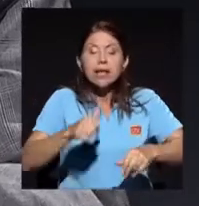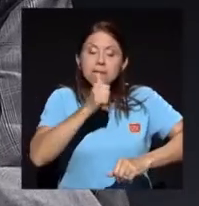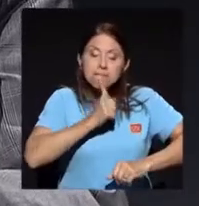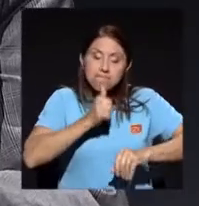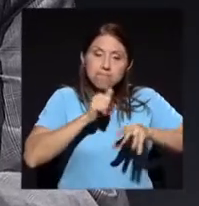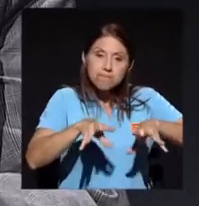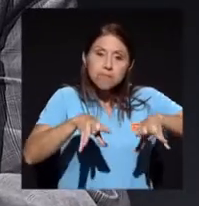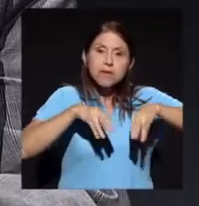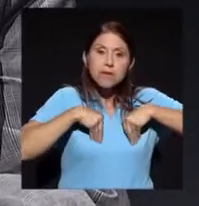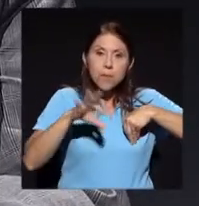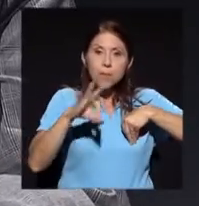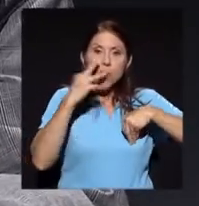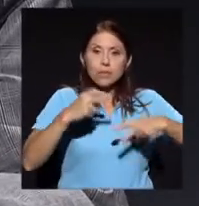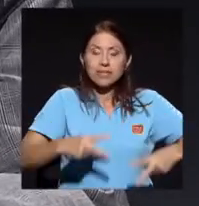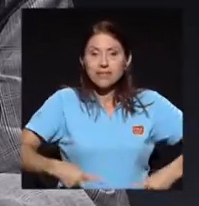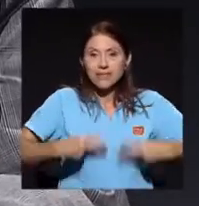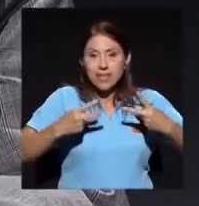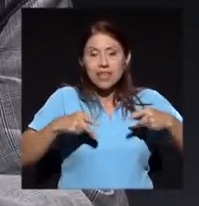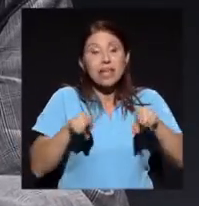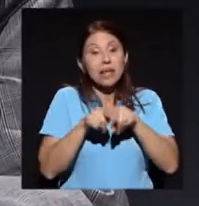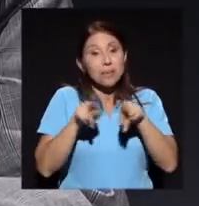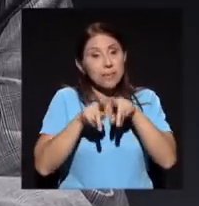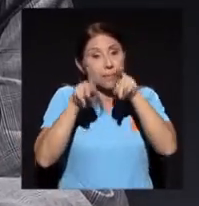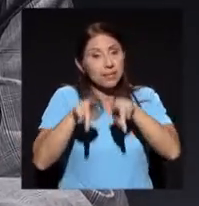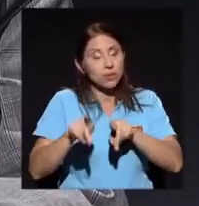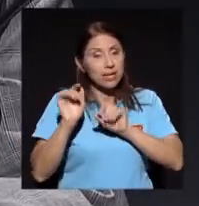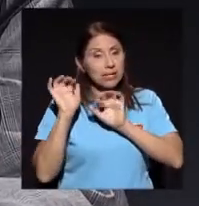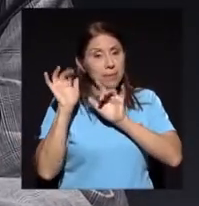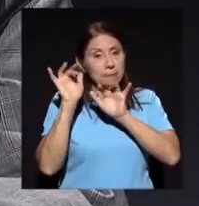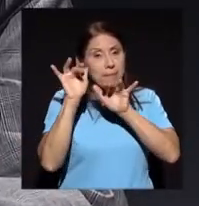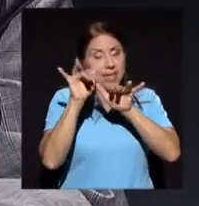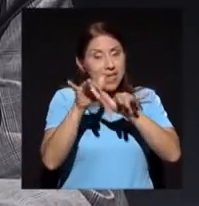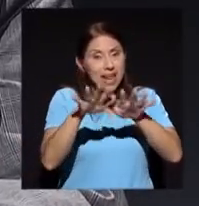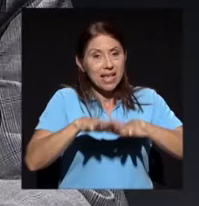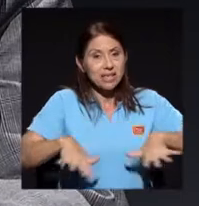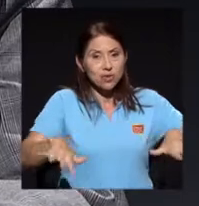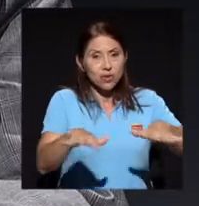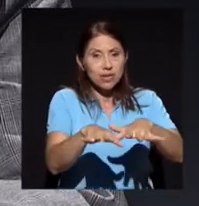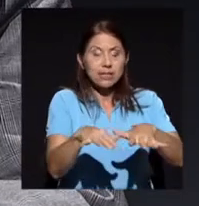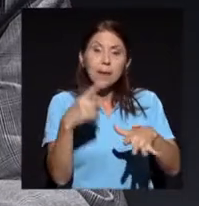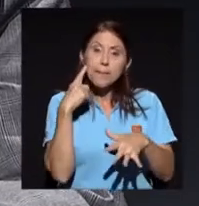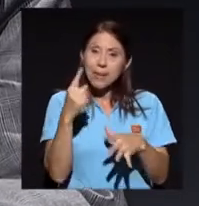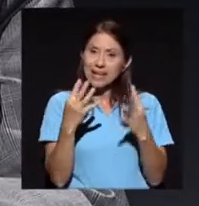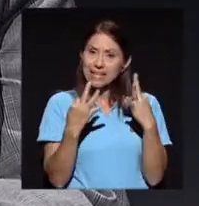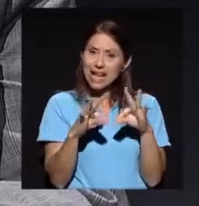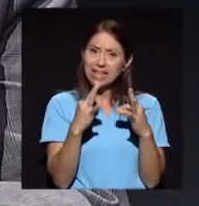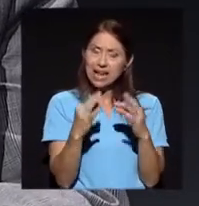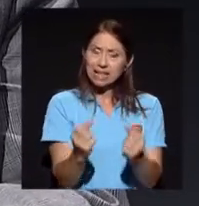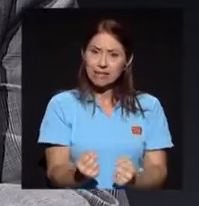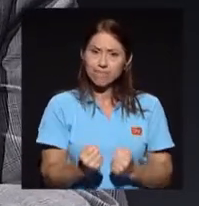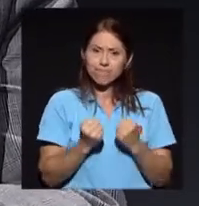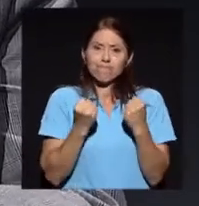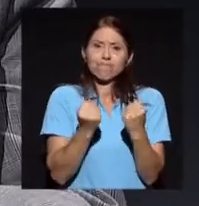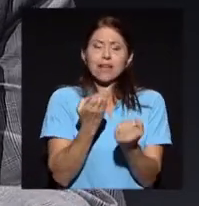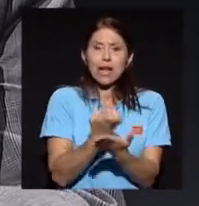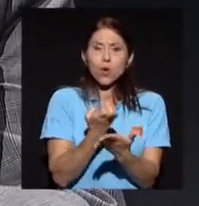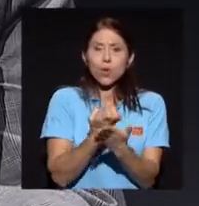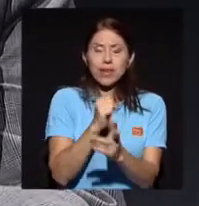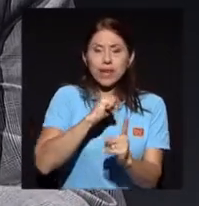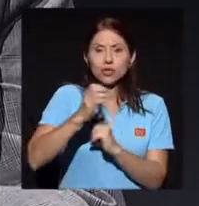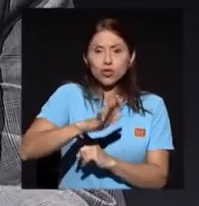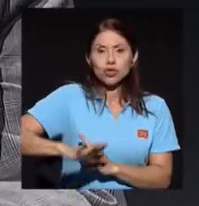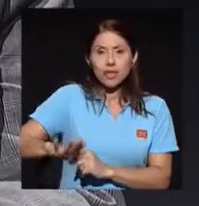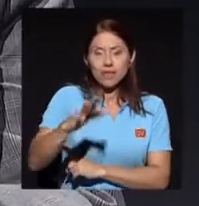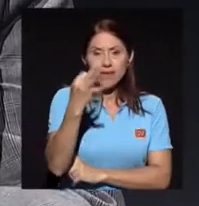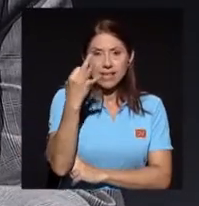con una voluntad de reformar la economía y la sociedad francesa que si bien es cierto tiene una